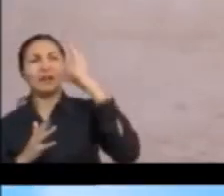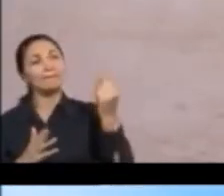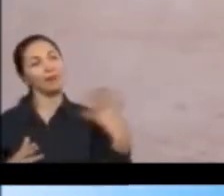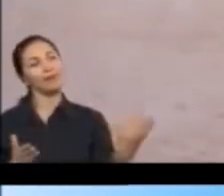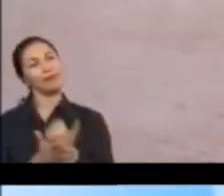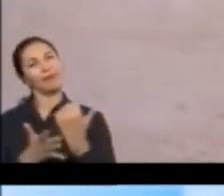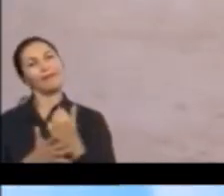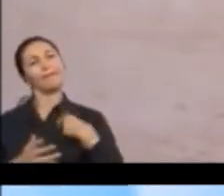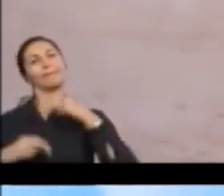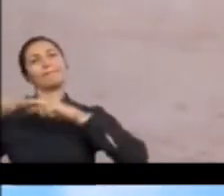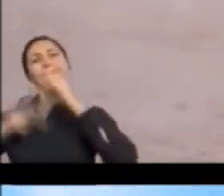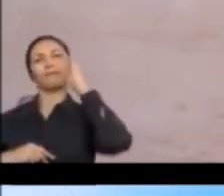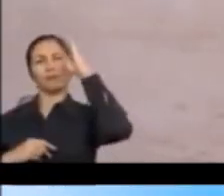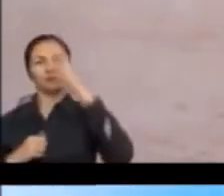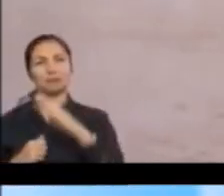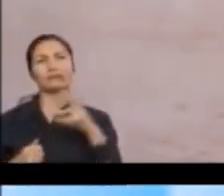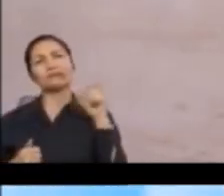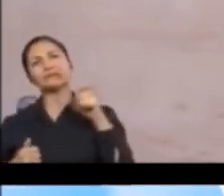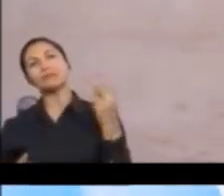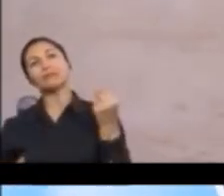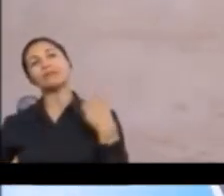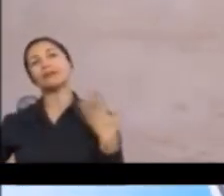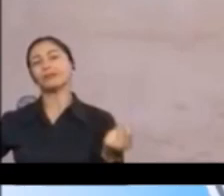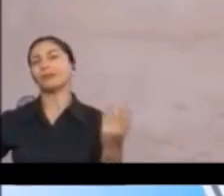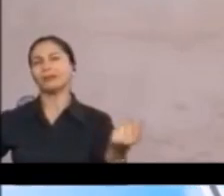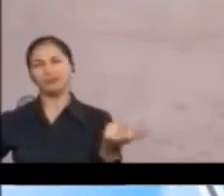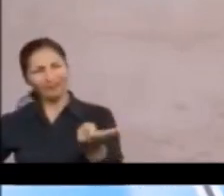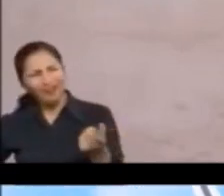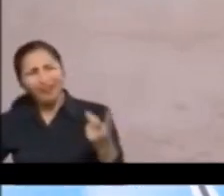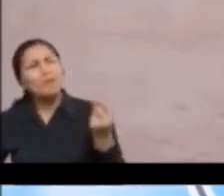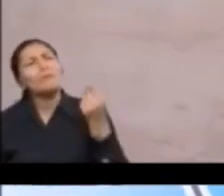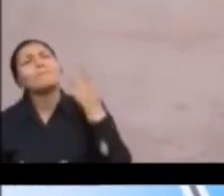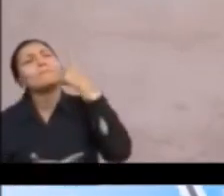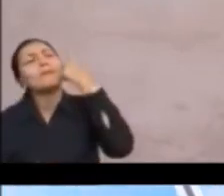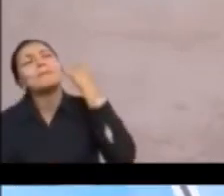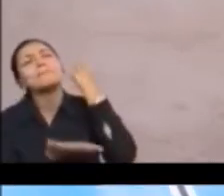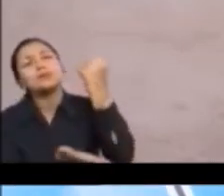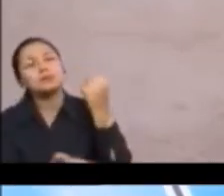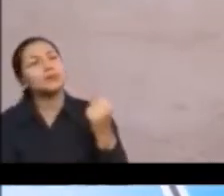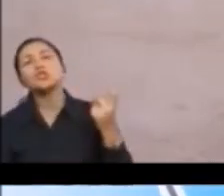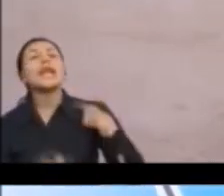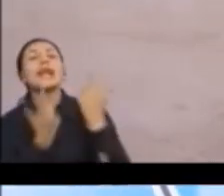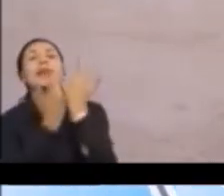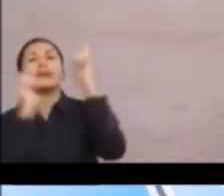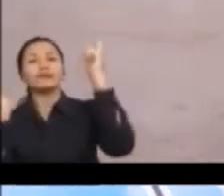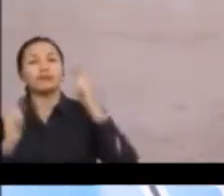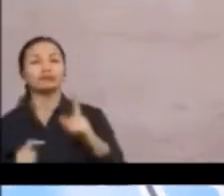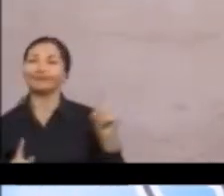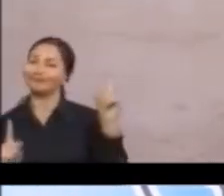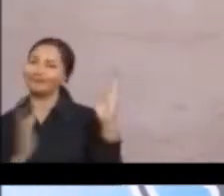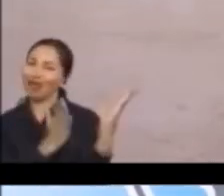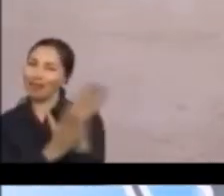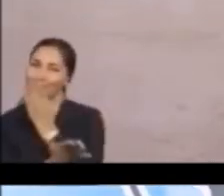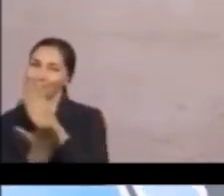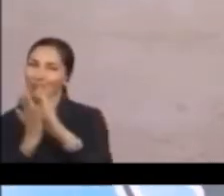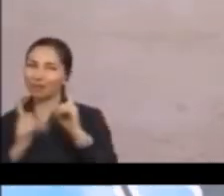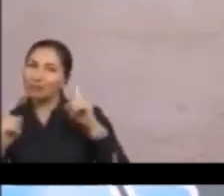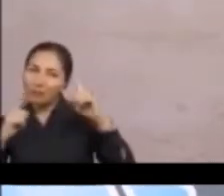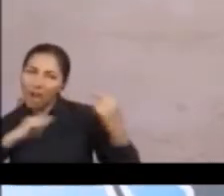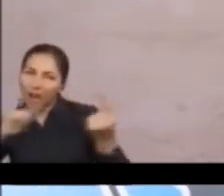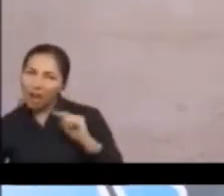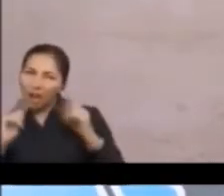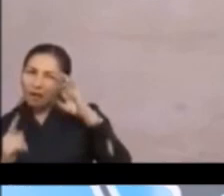futuras para que puedan hacer además adquisición de sedes? Todo esto merecería un debate aparte en el Congreso de